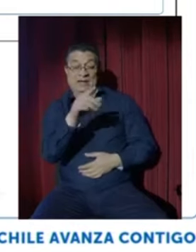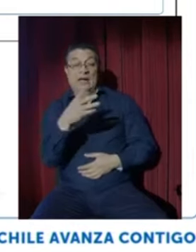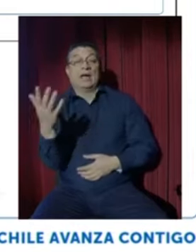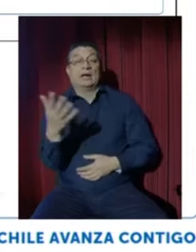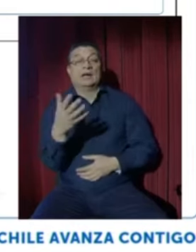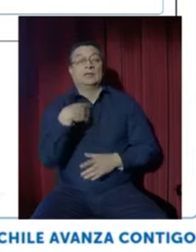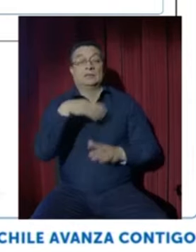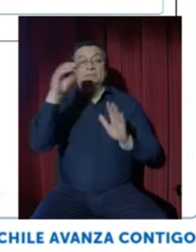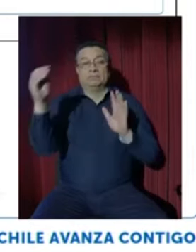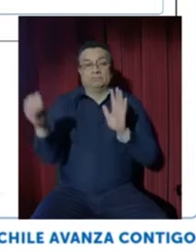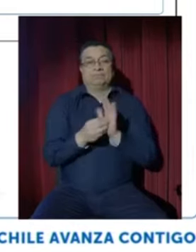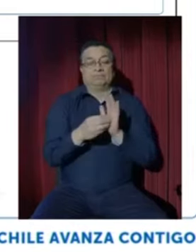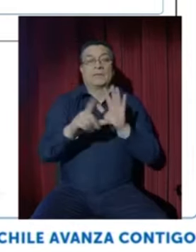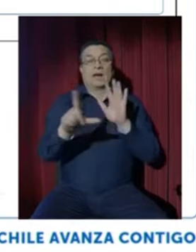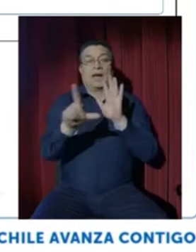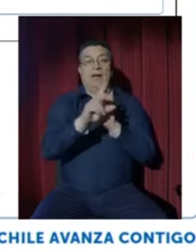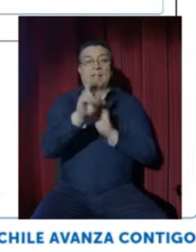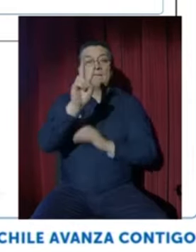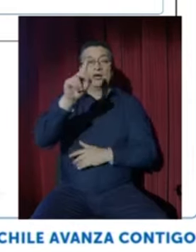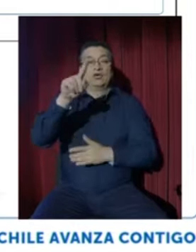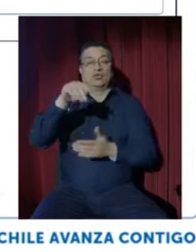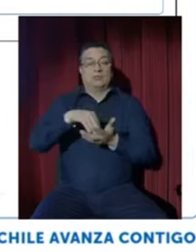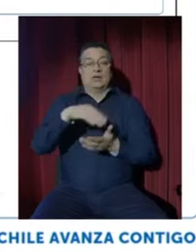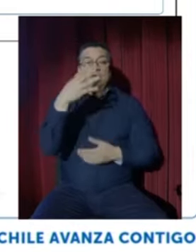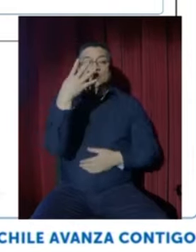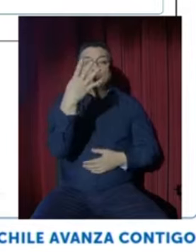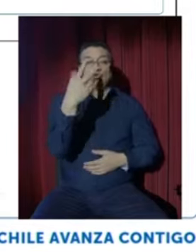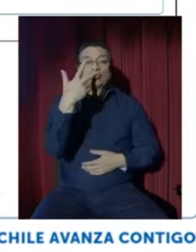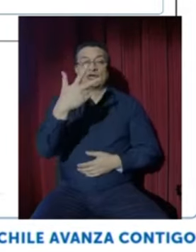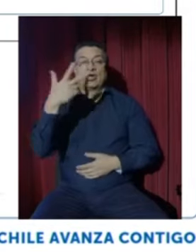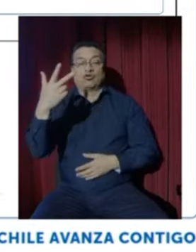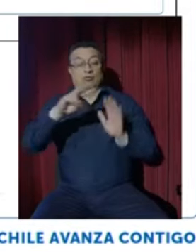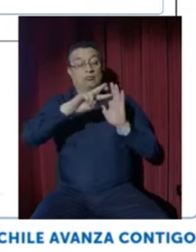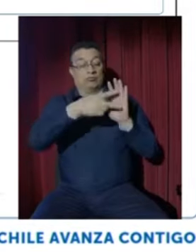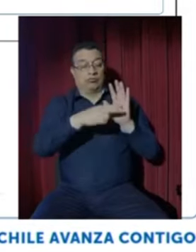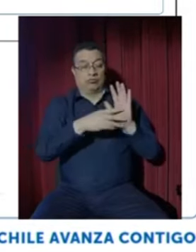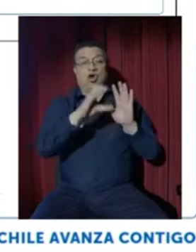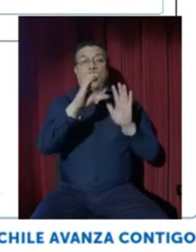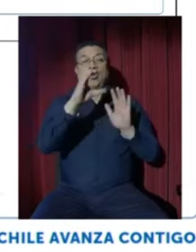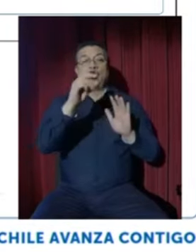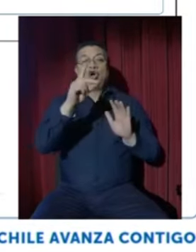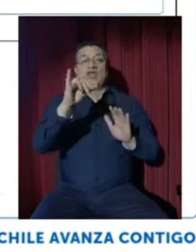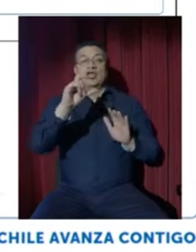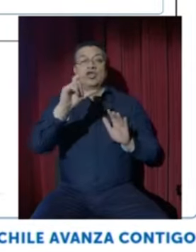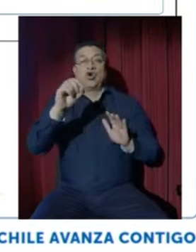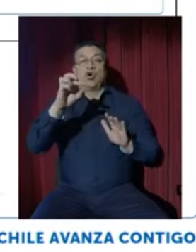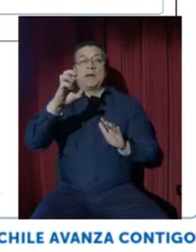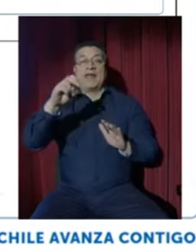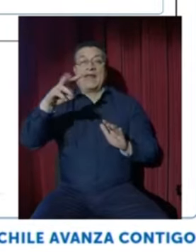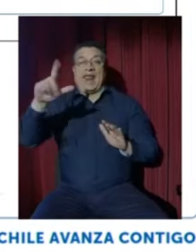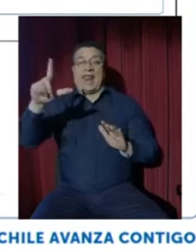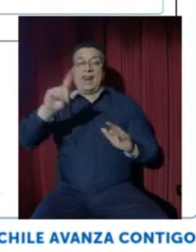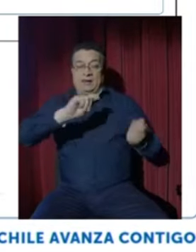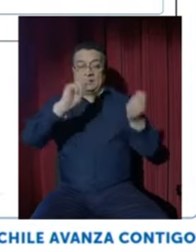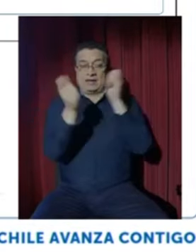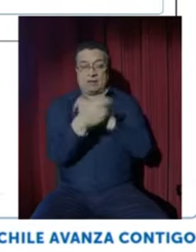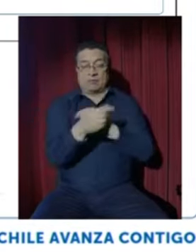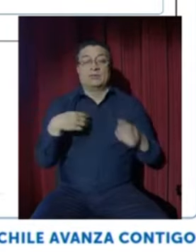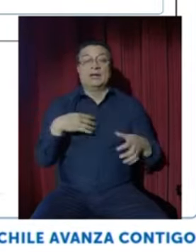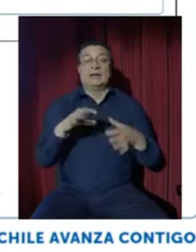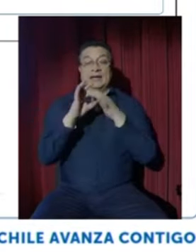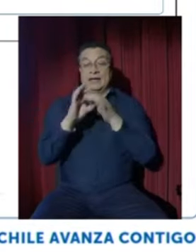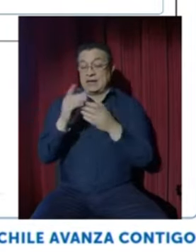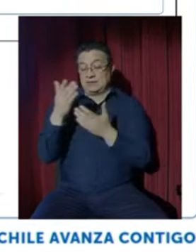implementación de la ley 21488 que el código penal y ahí agradezco también por su intermedio al